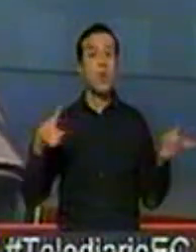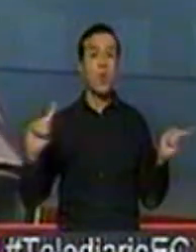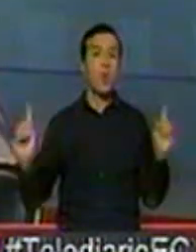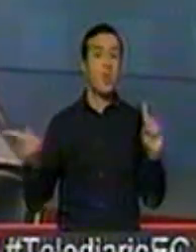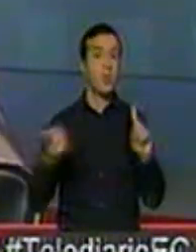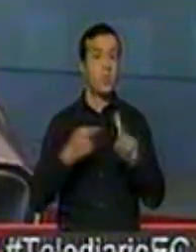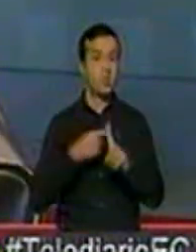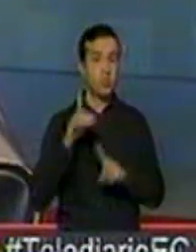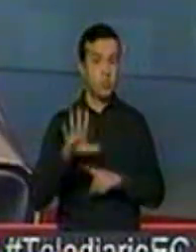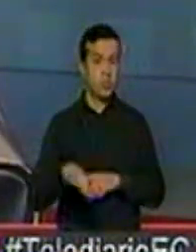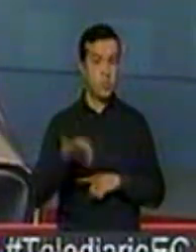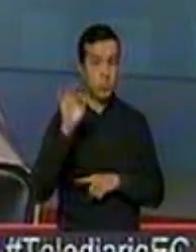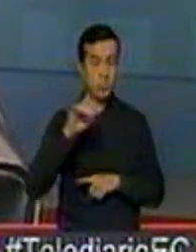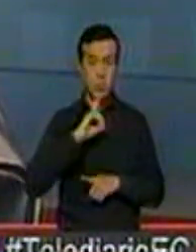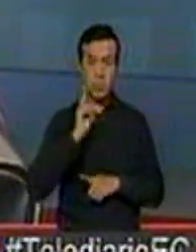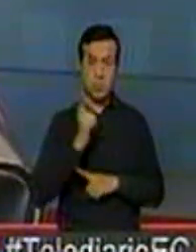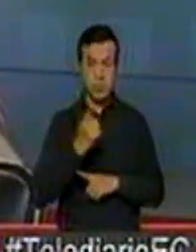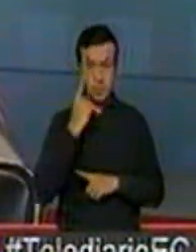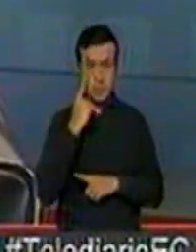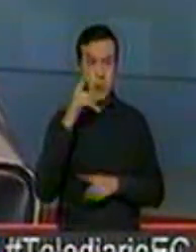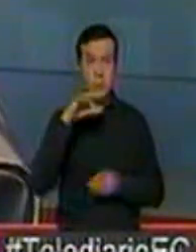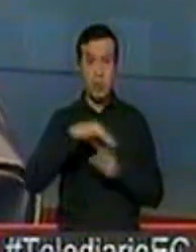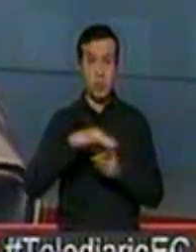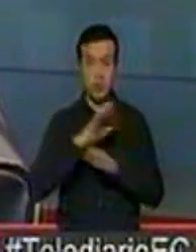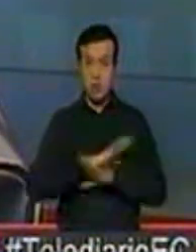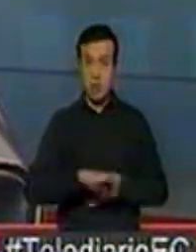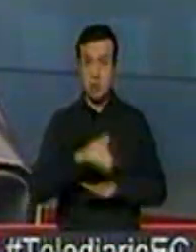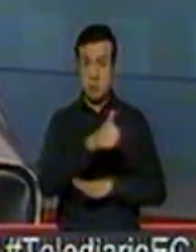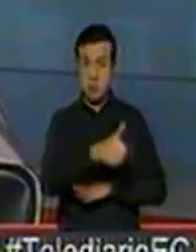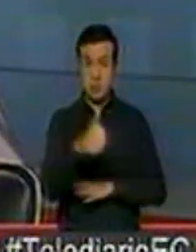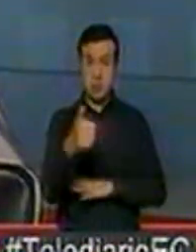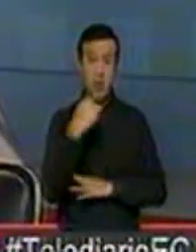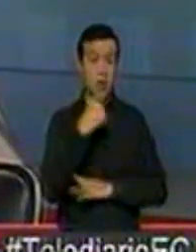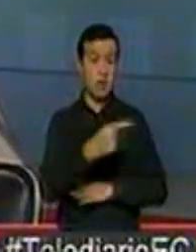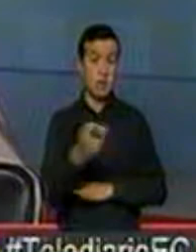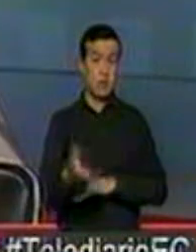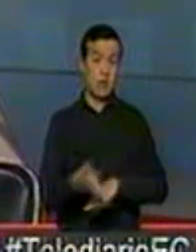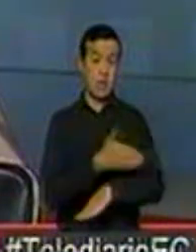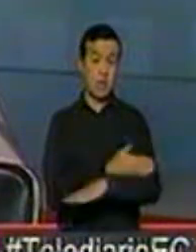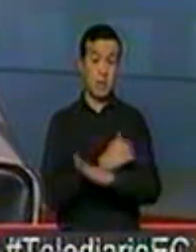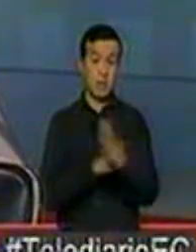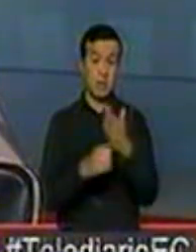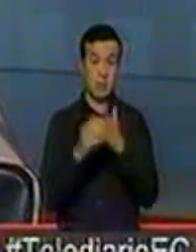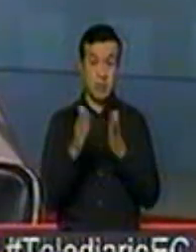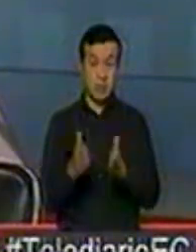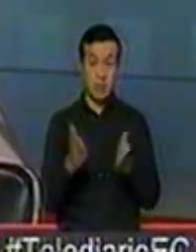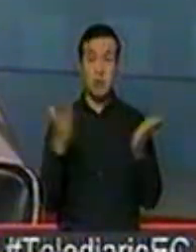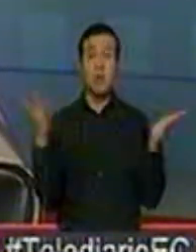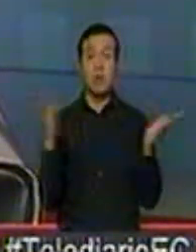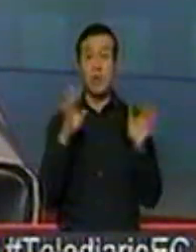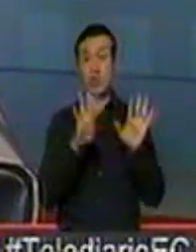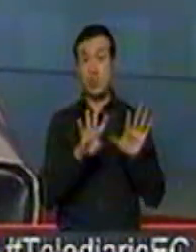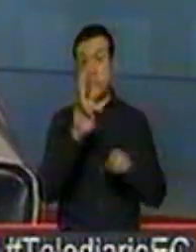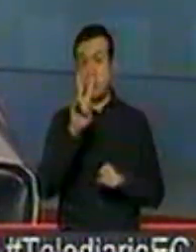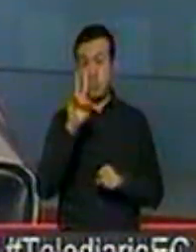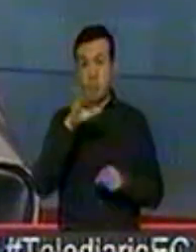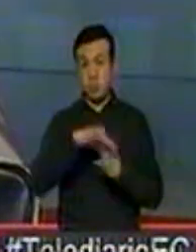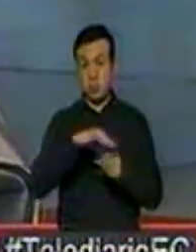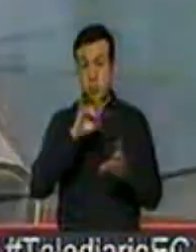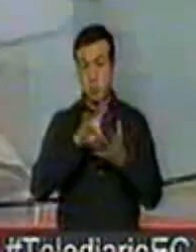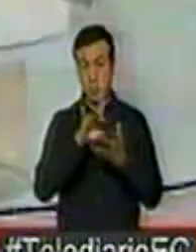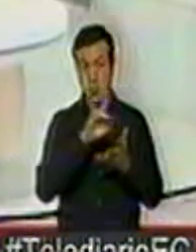han sido electos por voto popular. Y usted mismo mencionaba anteriormente que los ministros se destituyen con 92 votos y los